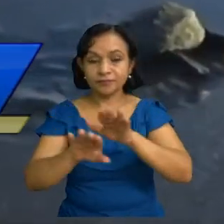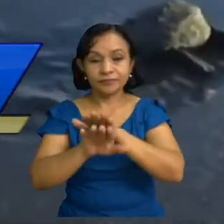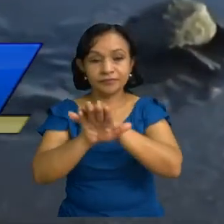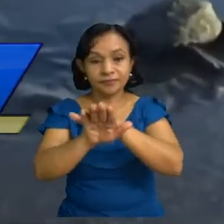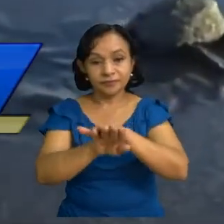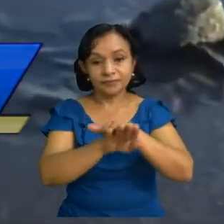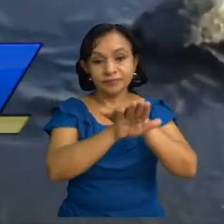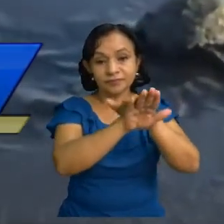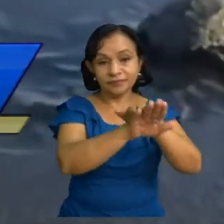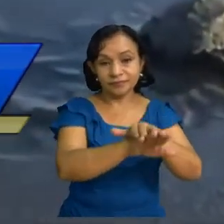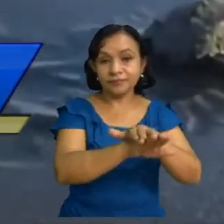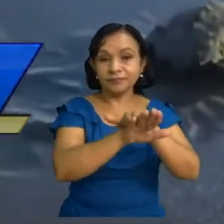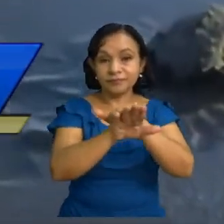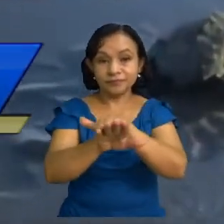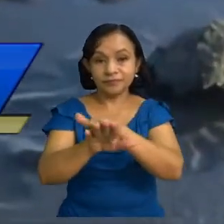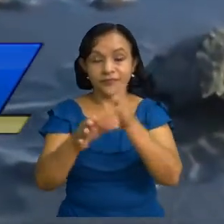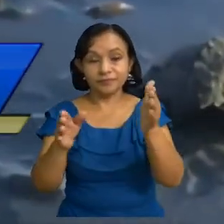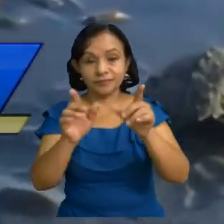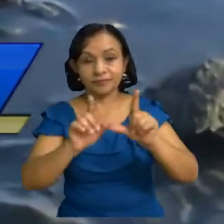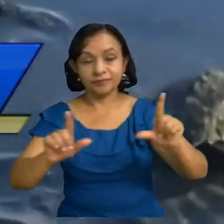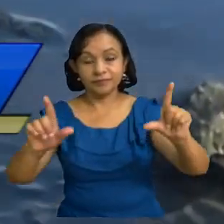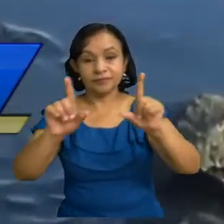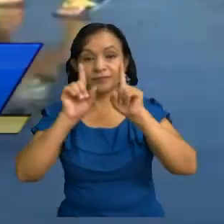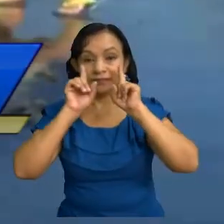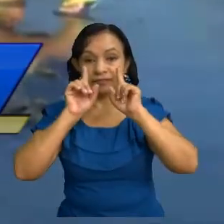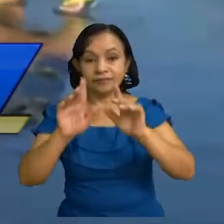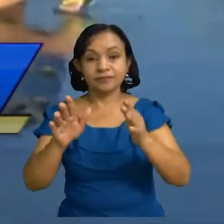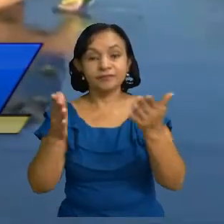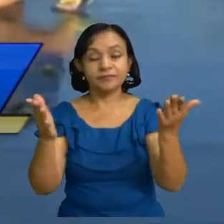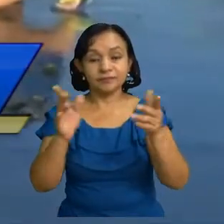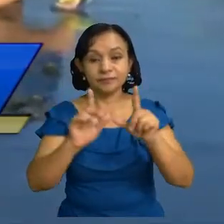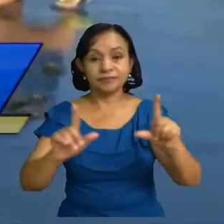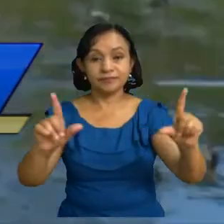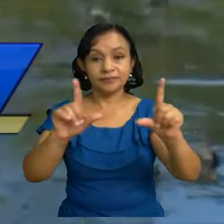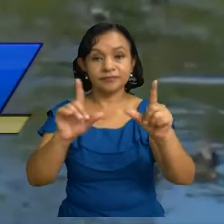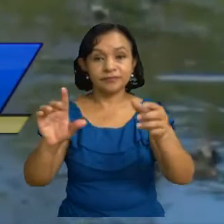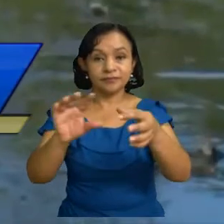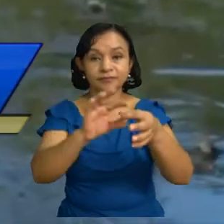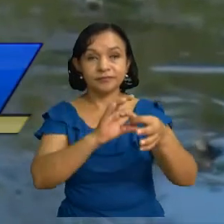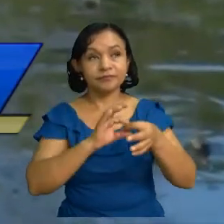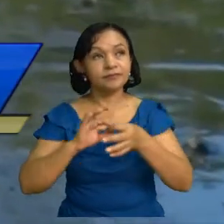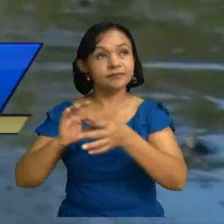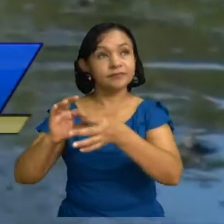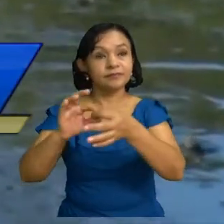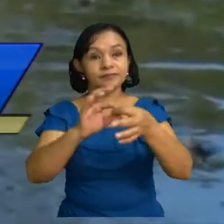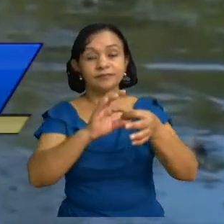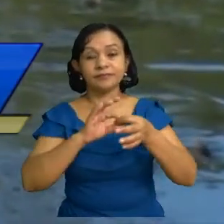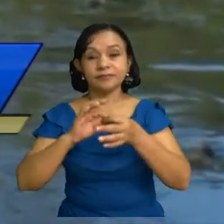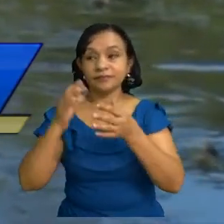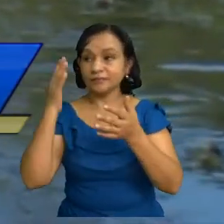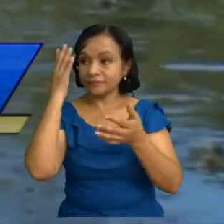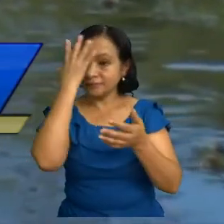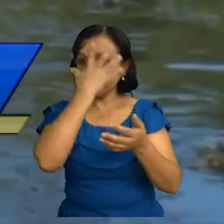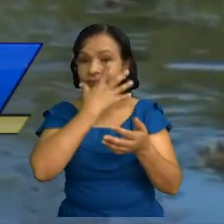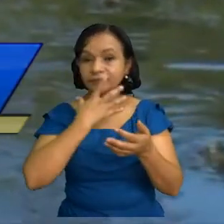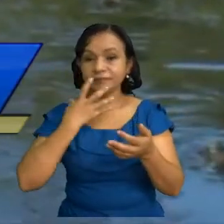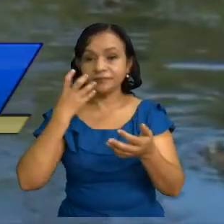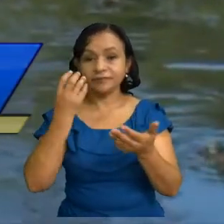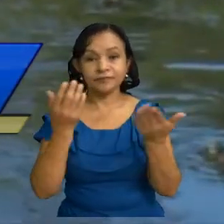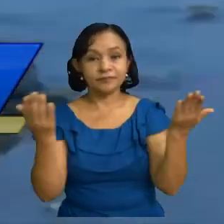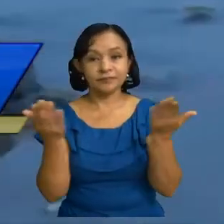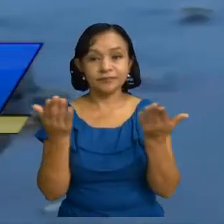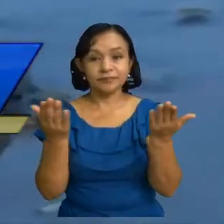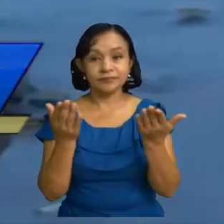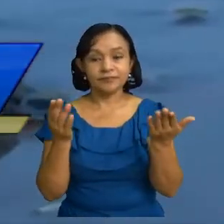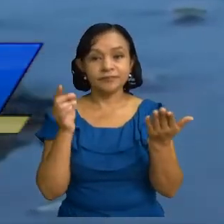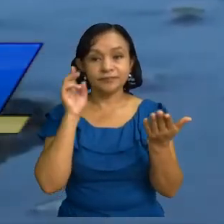de la especies por supuesto del área protegida claro porque es un conjunto pero es lindo cuando vos llegás y